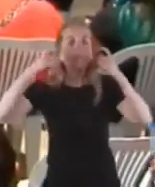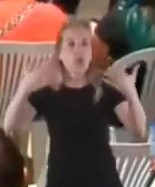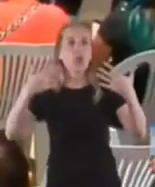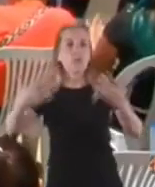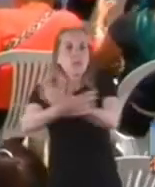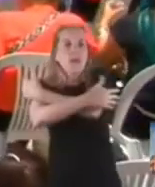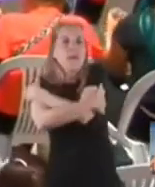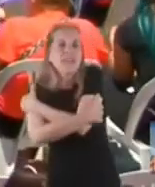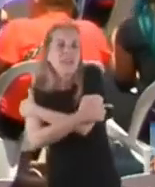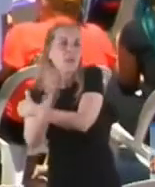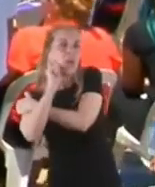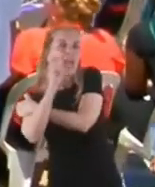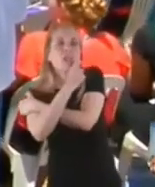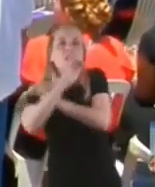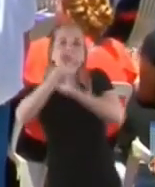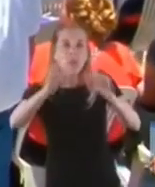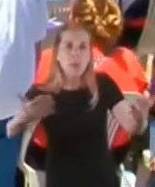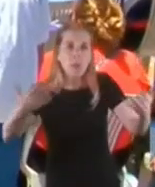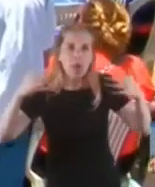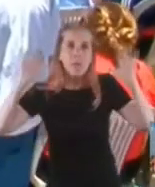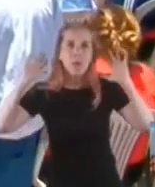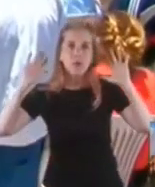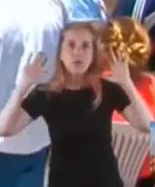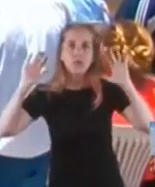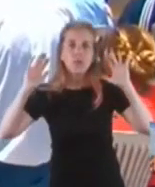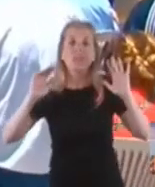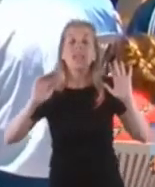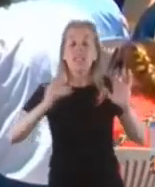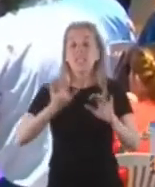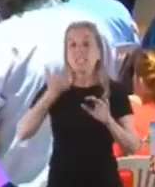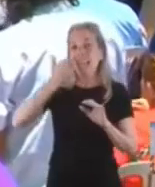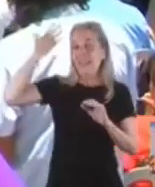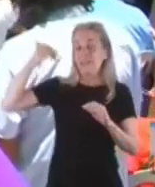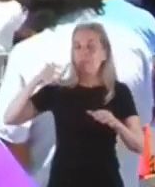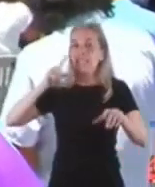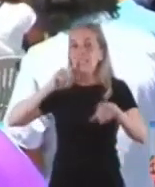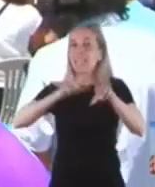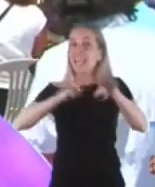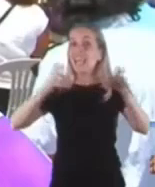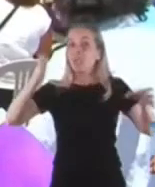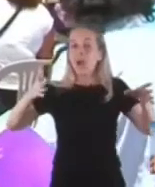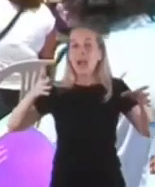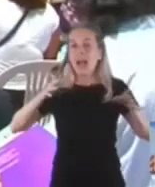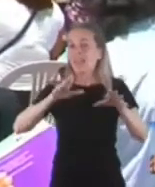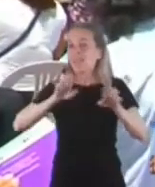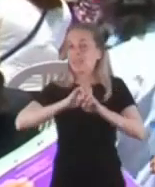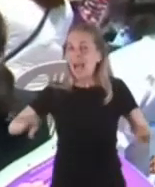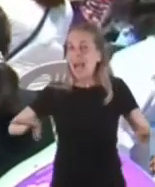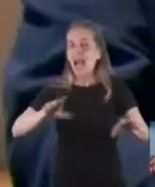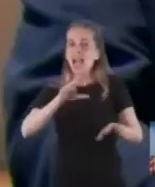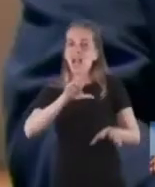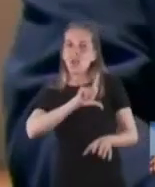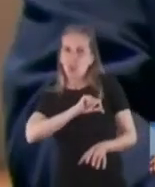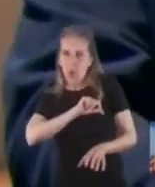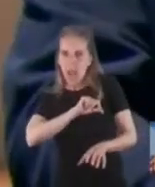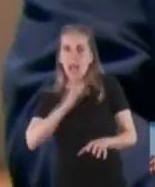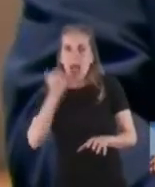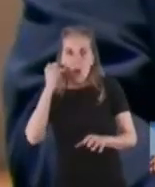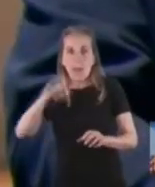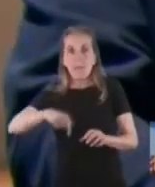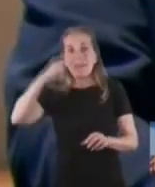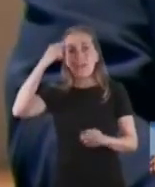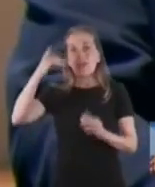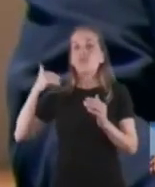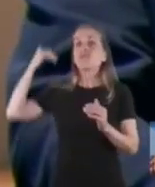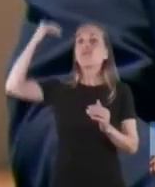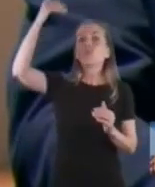beso. Y lo hicimos. Y es un tiempo triste, muy triste, que ha quedado atrás. Ahora para adelante tenemos un